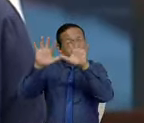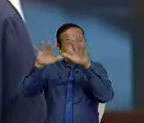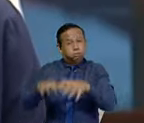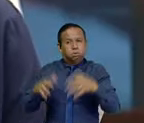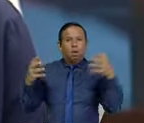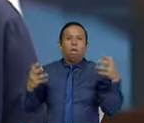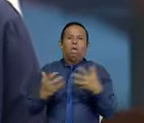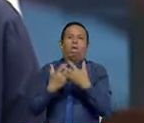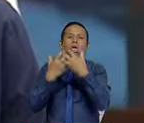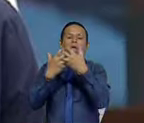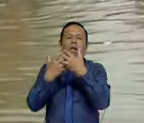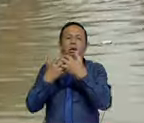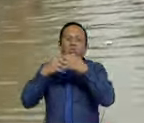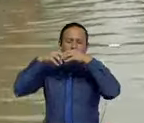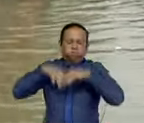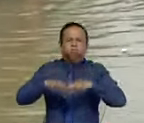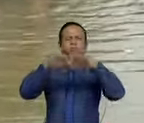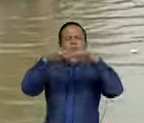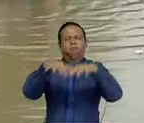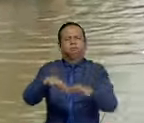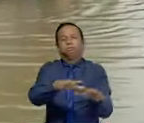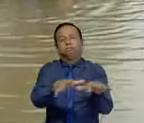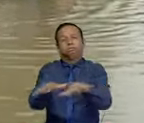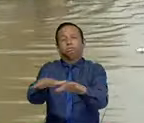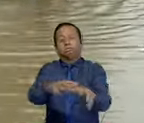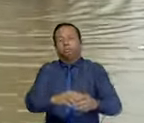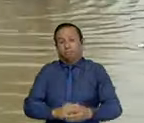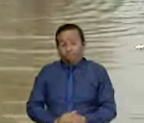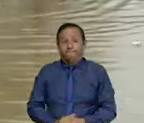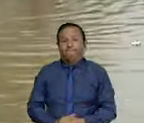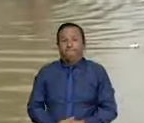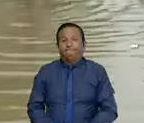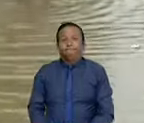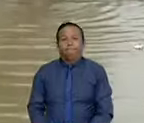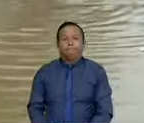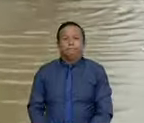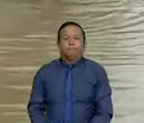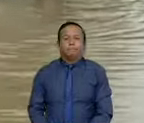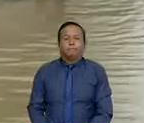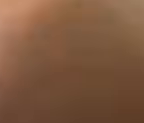instituciones técnico-científicas. Informó José Morales.